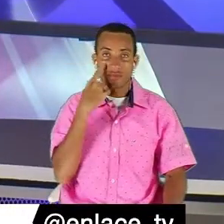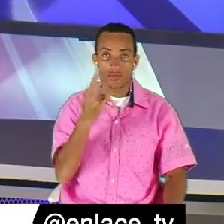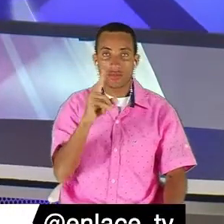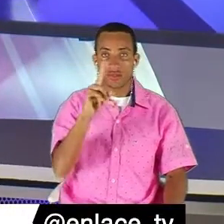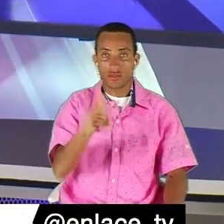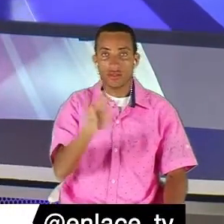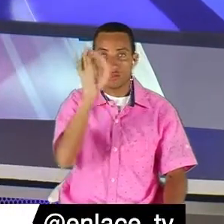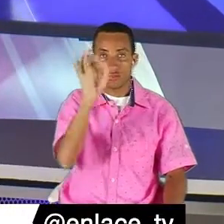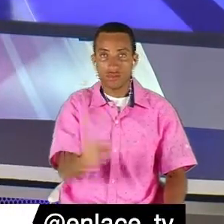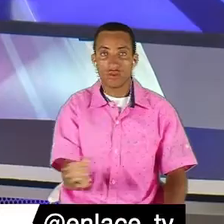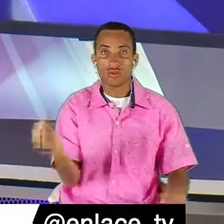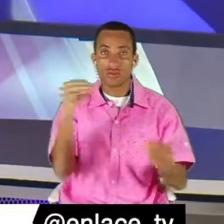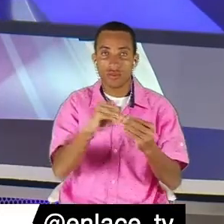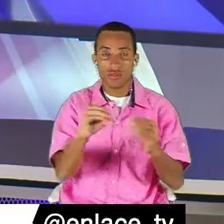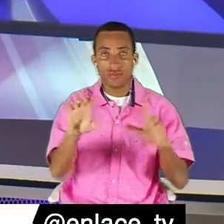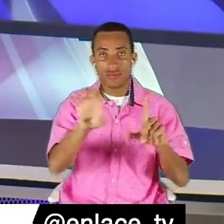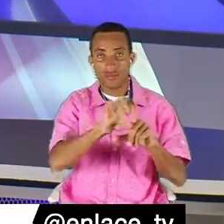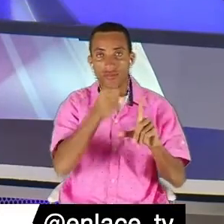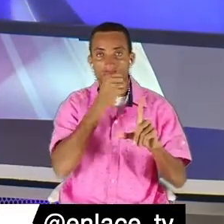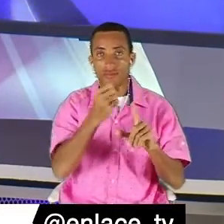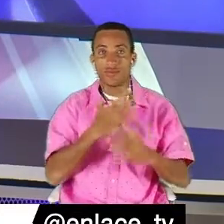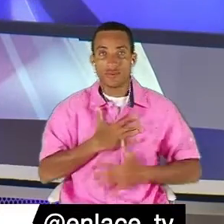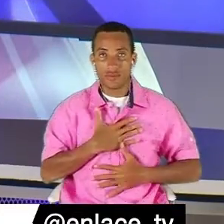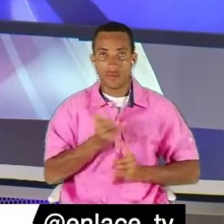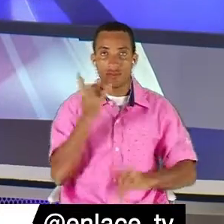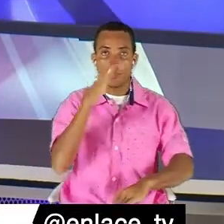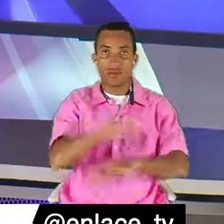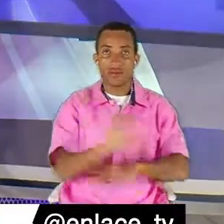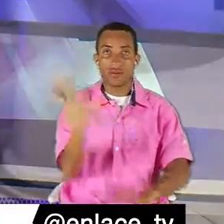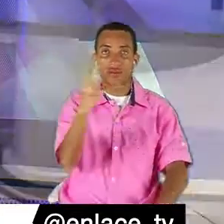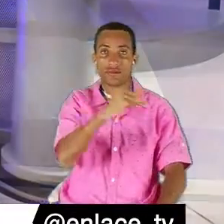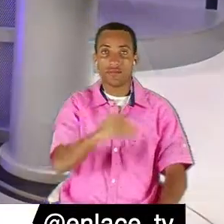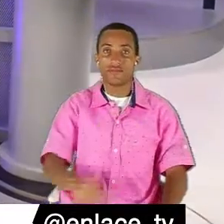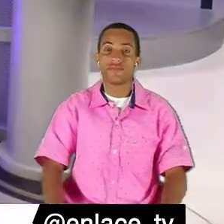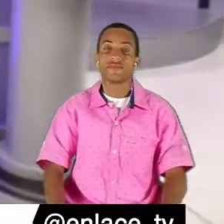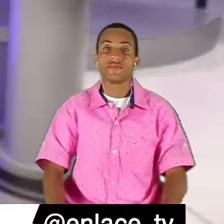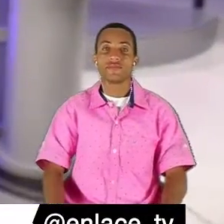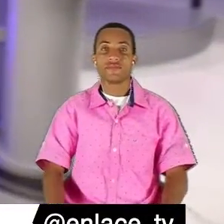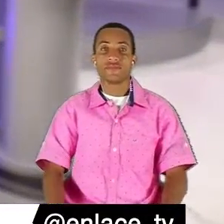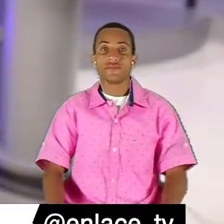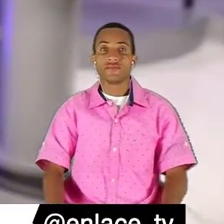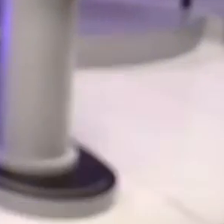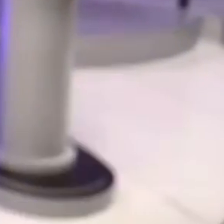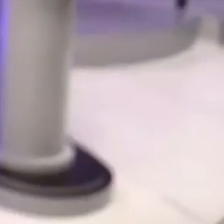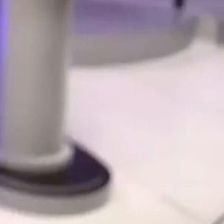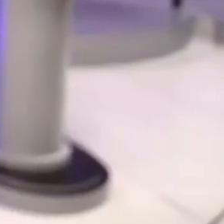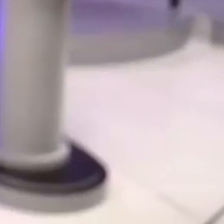lo que usted quiere ver en Enlace Noticias. Feliz tarde para todos.